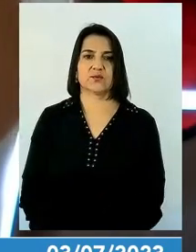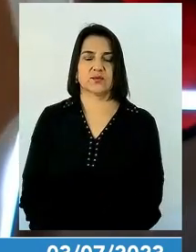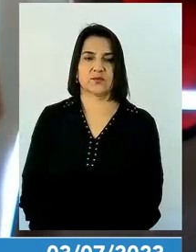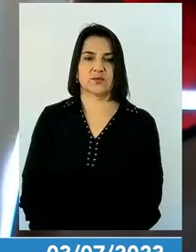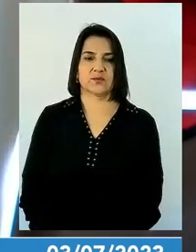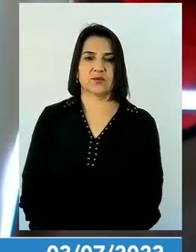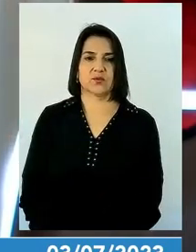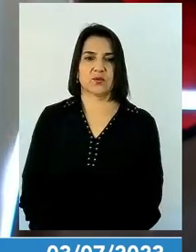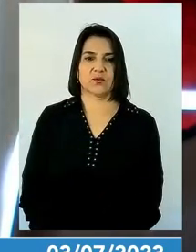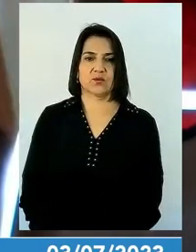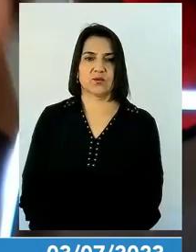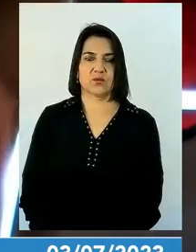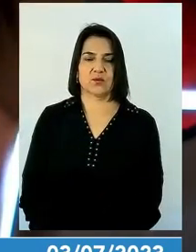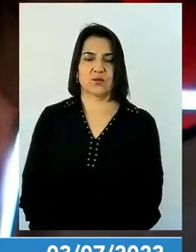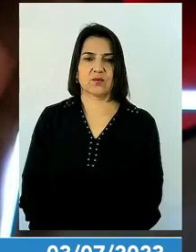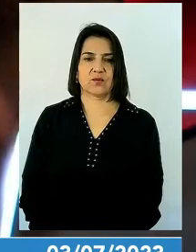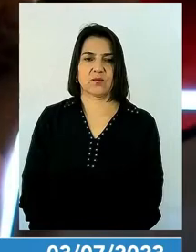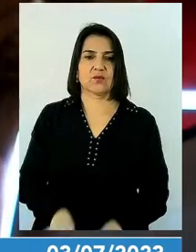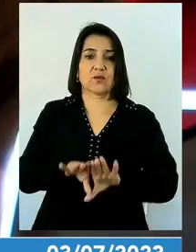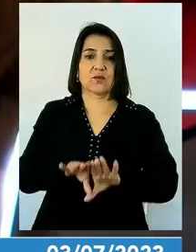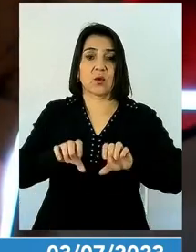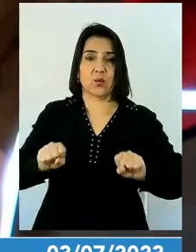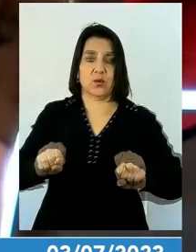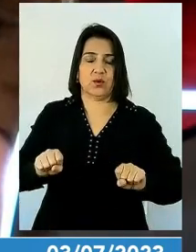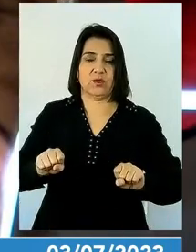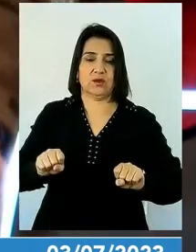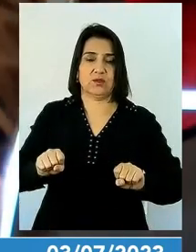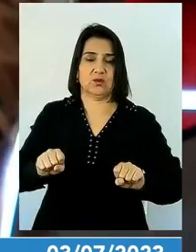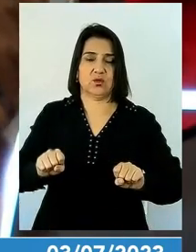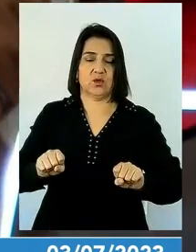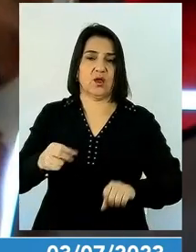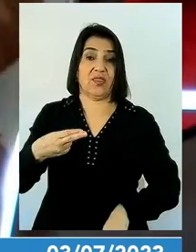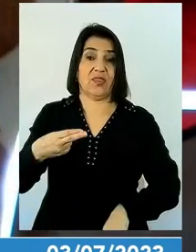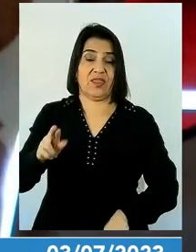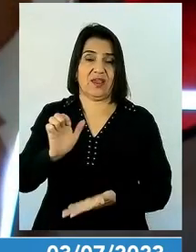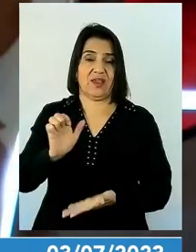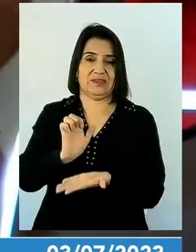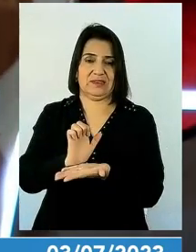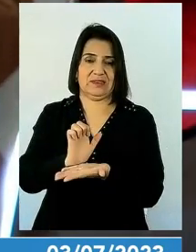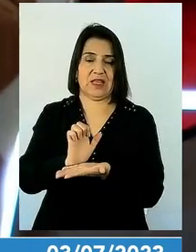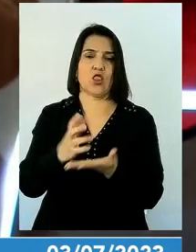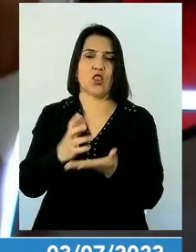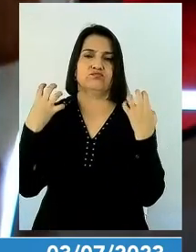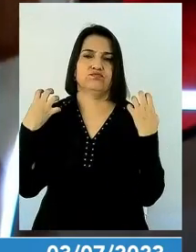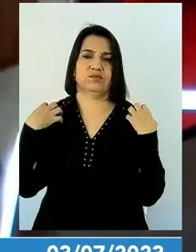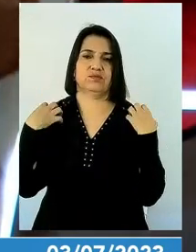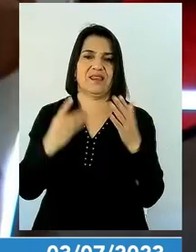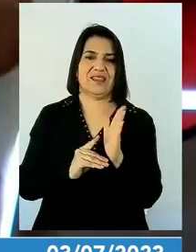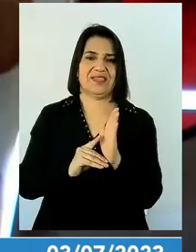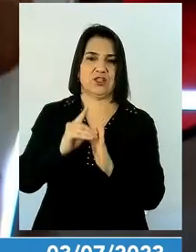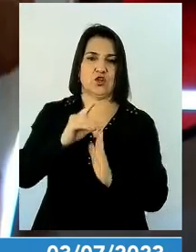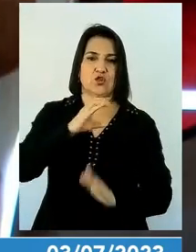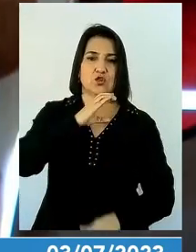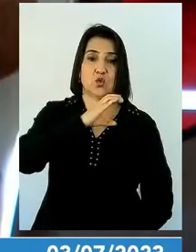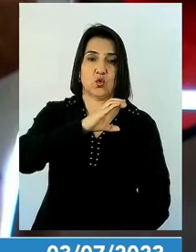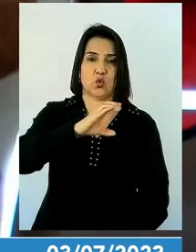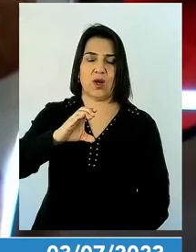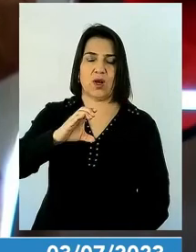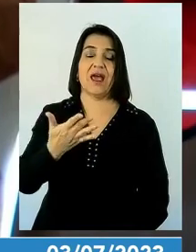El compromiso del Estado para el desarrollo rural. Importancia de la ruralidad en